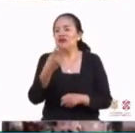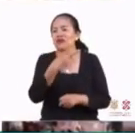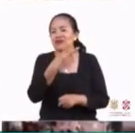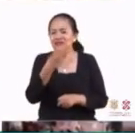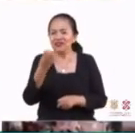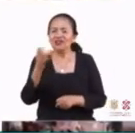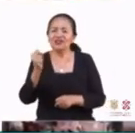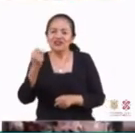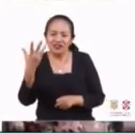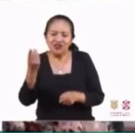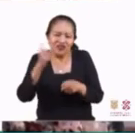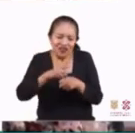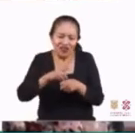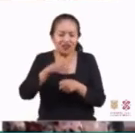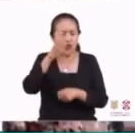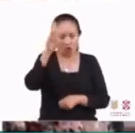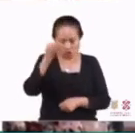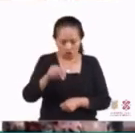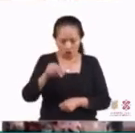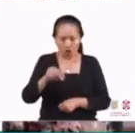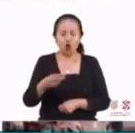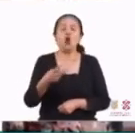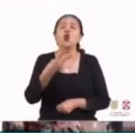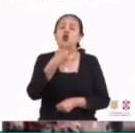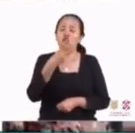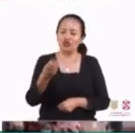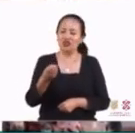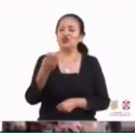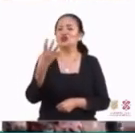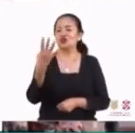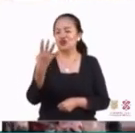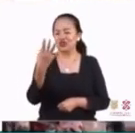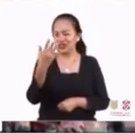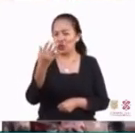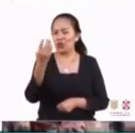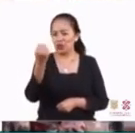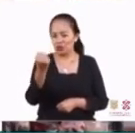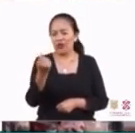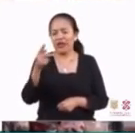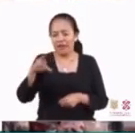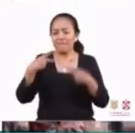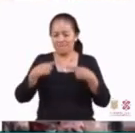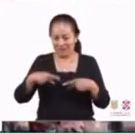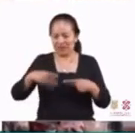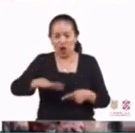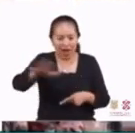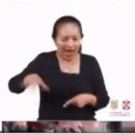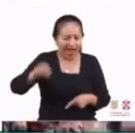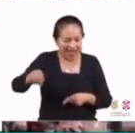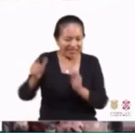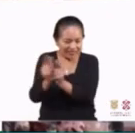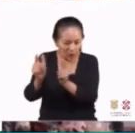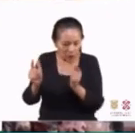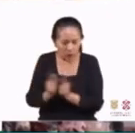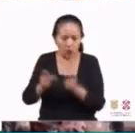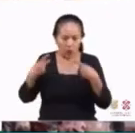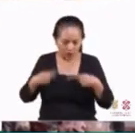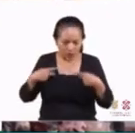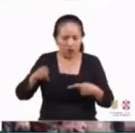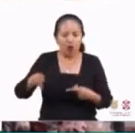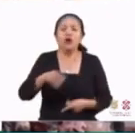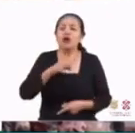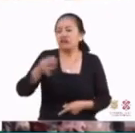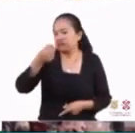días, sino que son 259 identificados que diariamente consumen una dosis, y muchos de ellos puede ser legal, porque